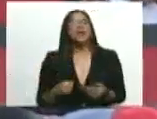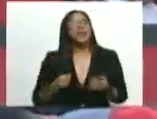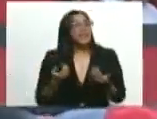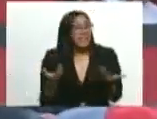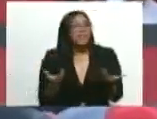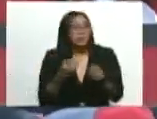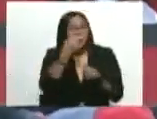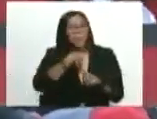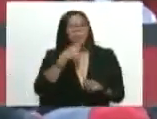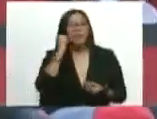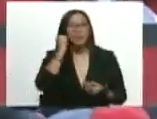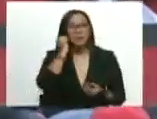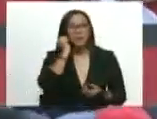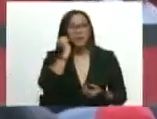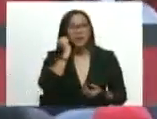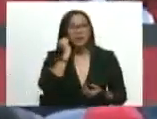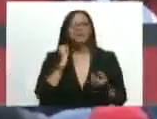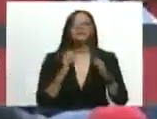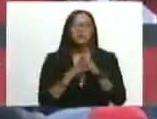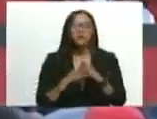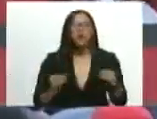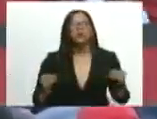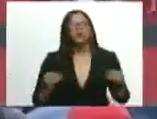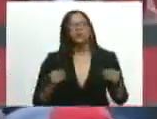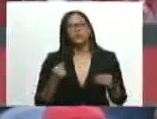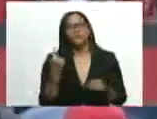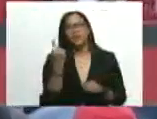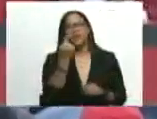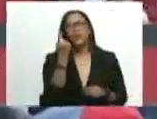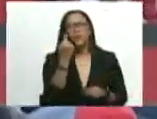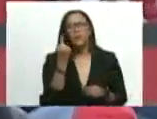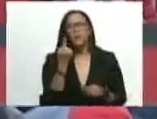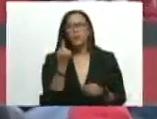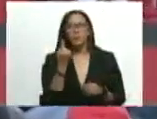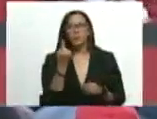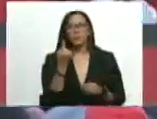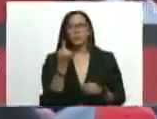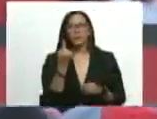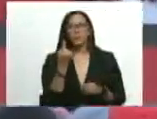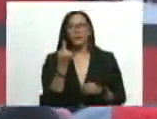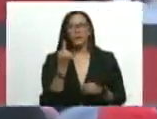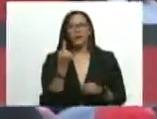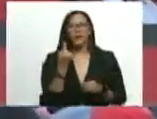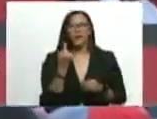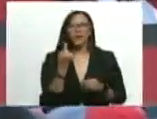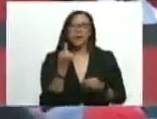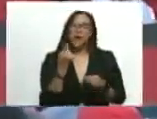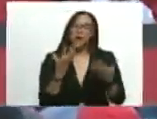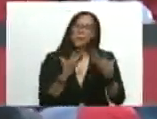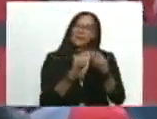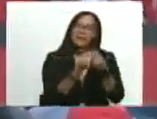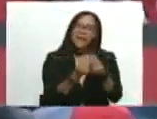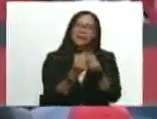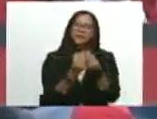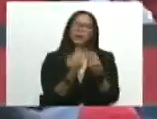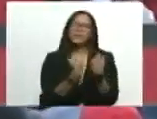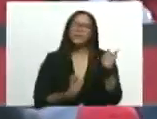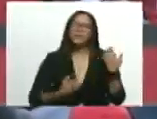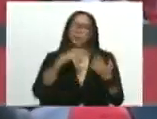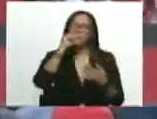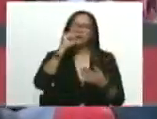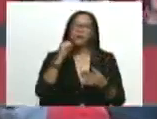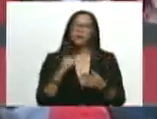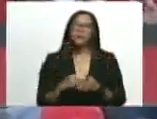hombres y las mujeres todos en uno todas en una acompañando al presidente Nicolás